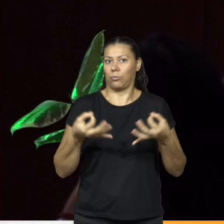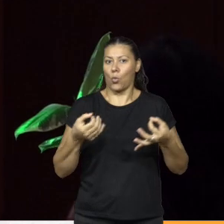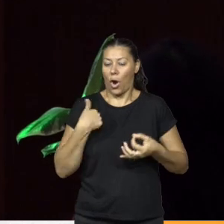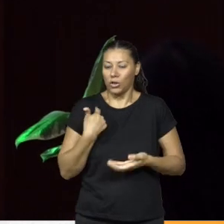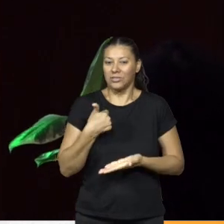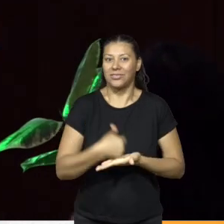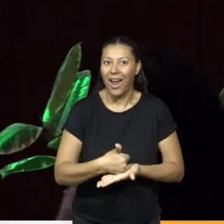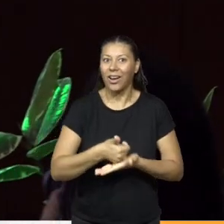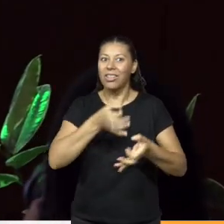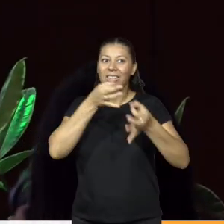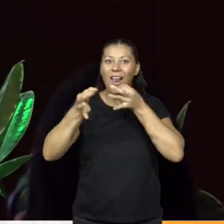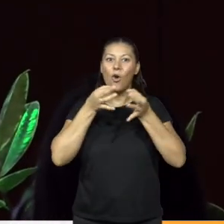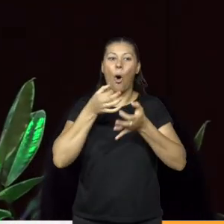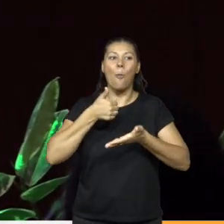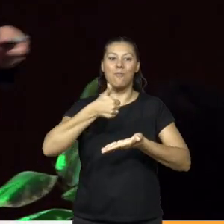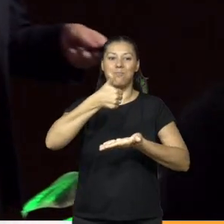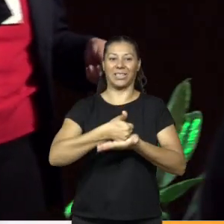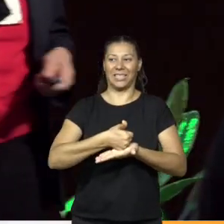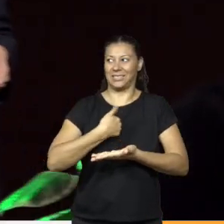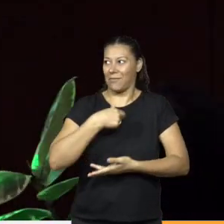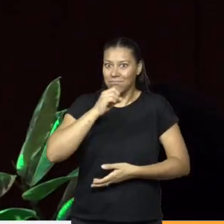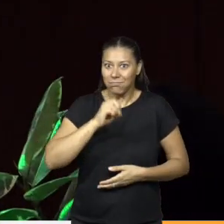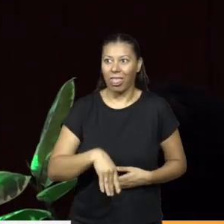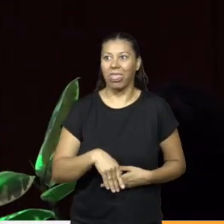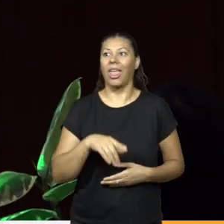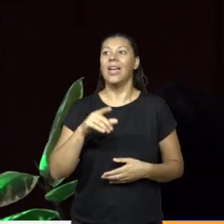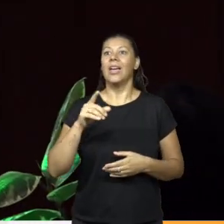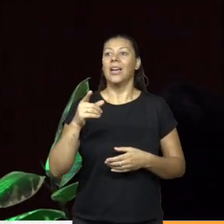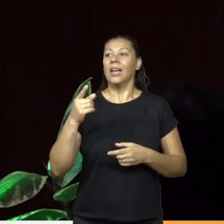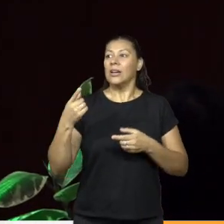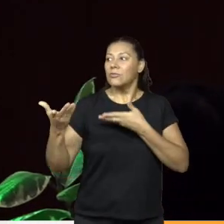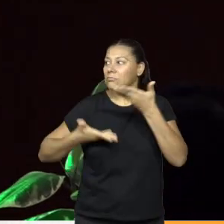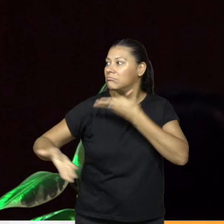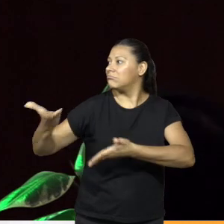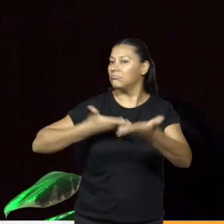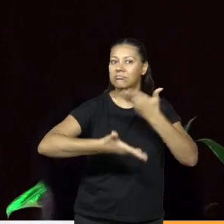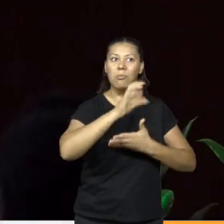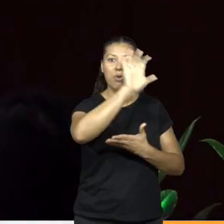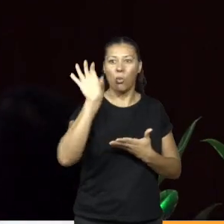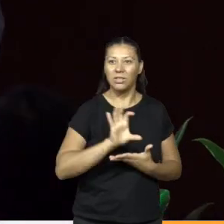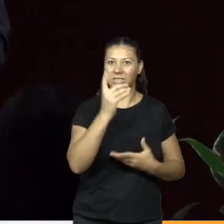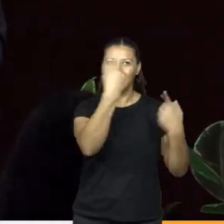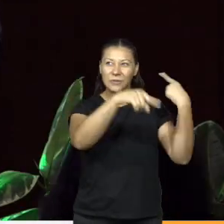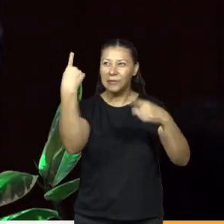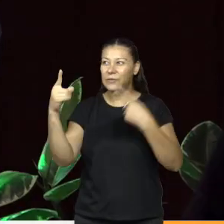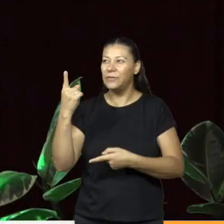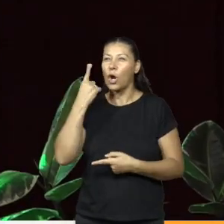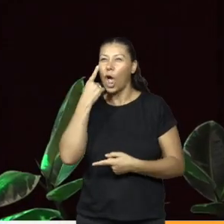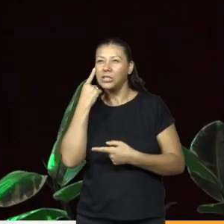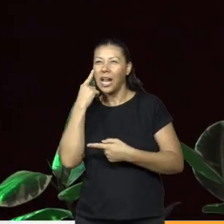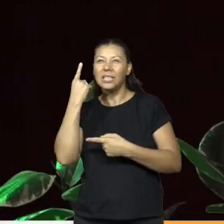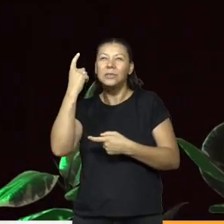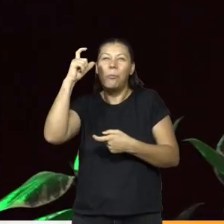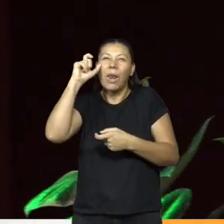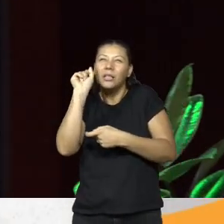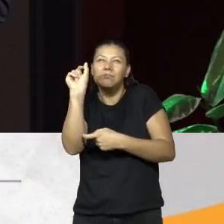un diálogo presencial con las distintas provincias para conocer todas estas experiencias. Como bien